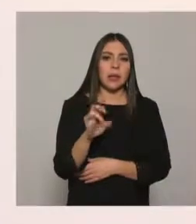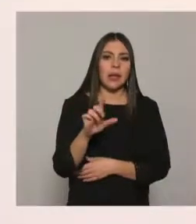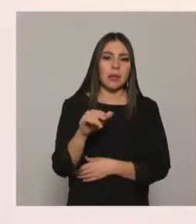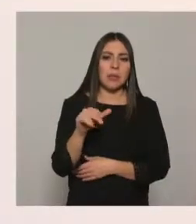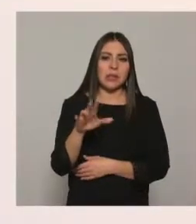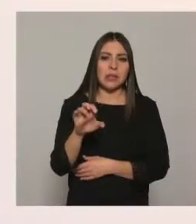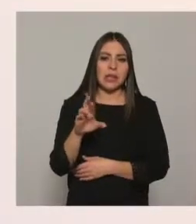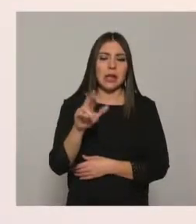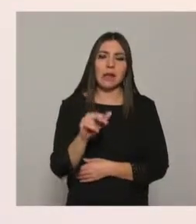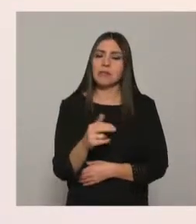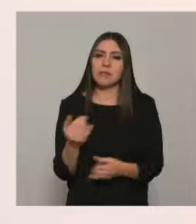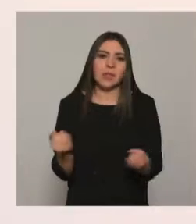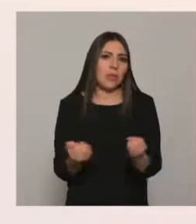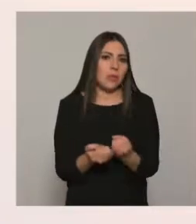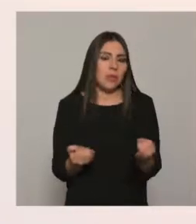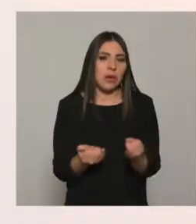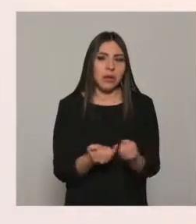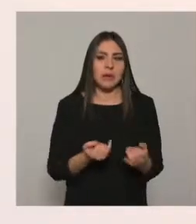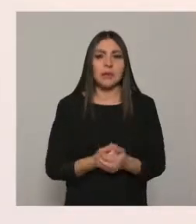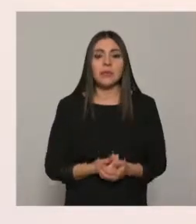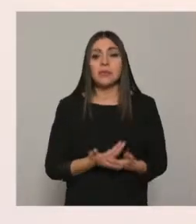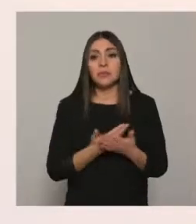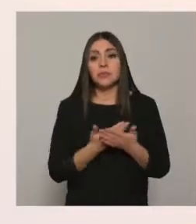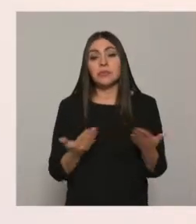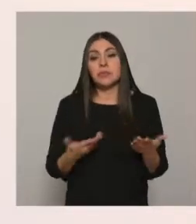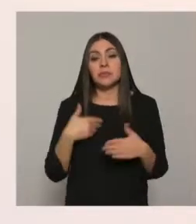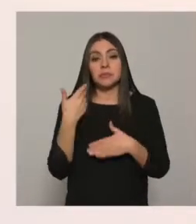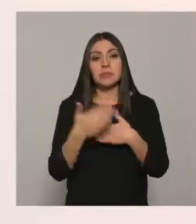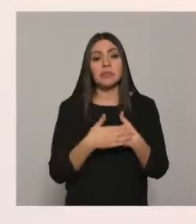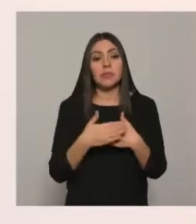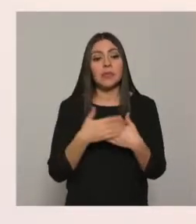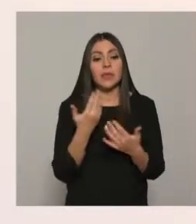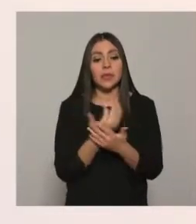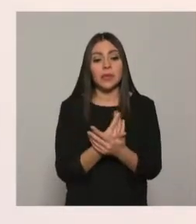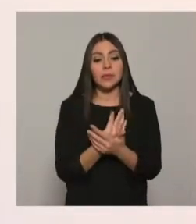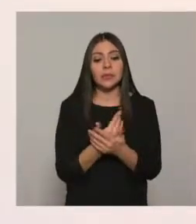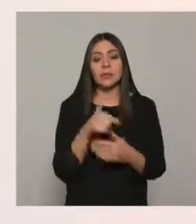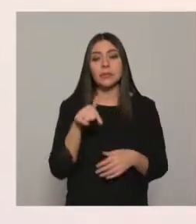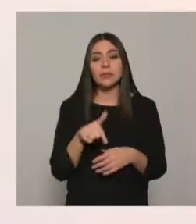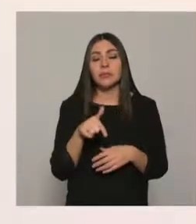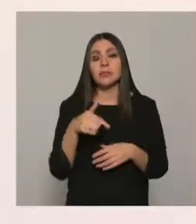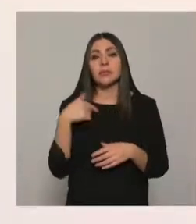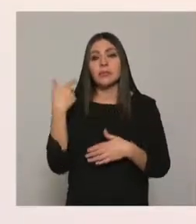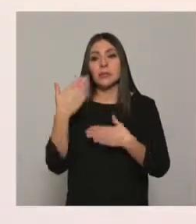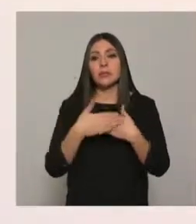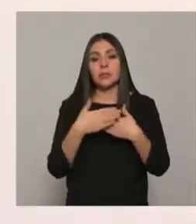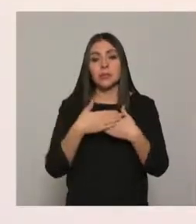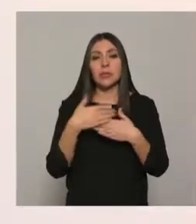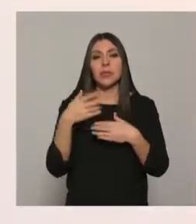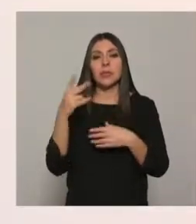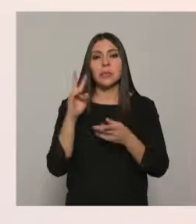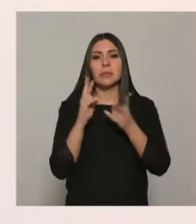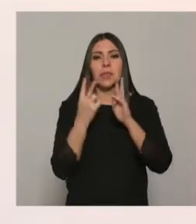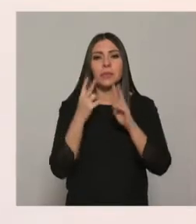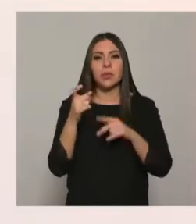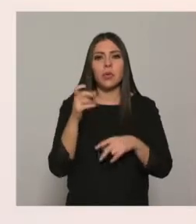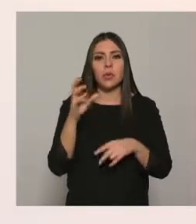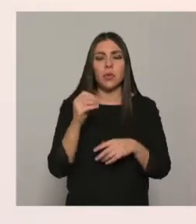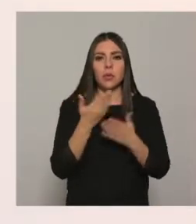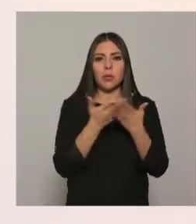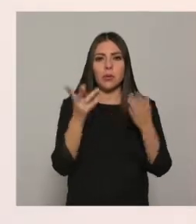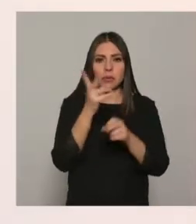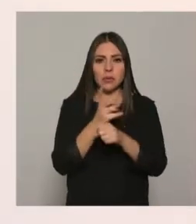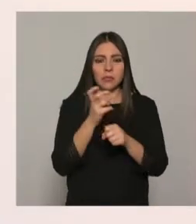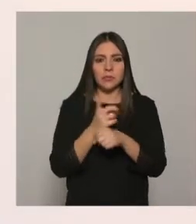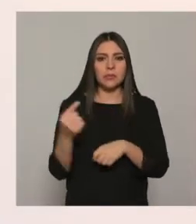también. Entonces, pues de algún modo vamos a abrirles la mesa aquí en Agenda y Contexto a los vecinos de Joco para que nos vengan y nos cuenten qué es lo que